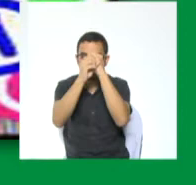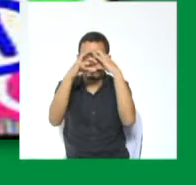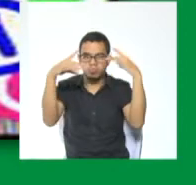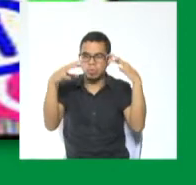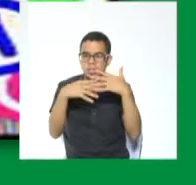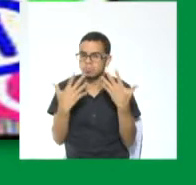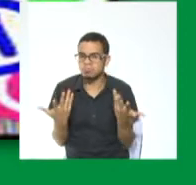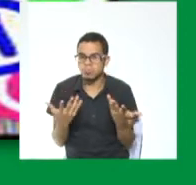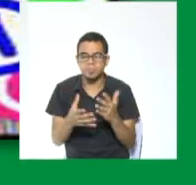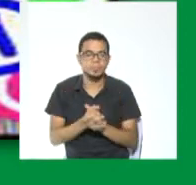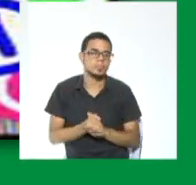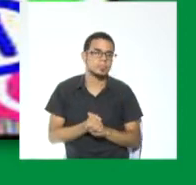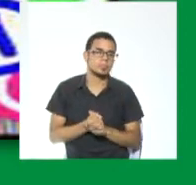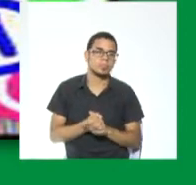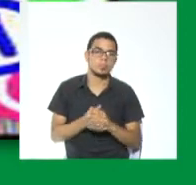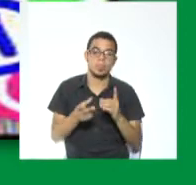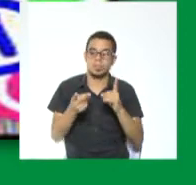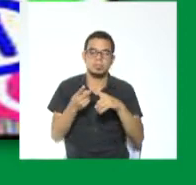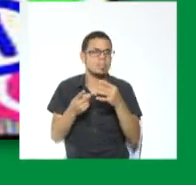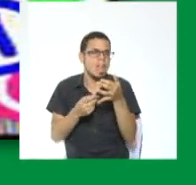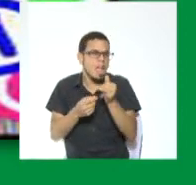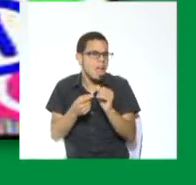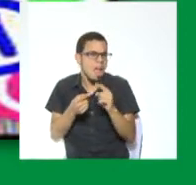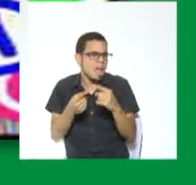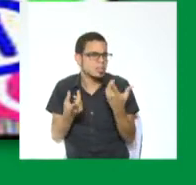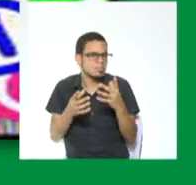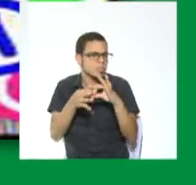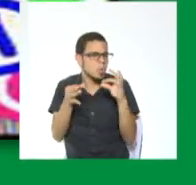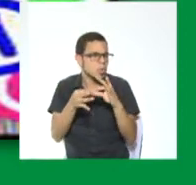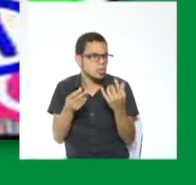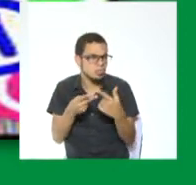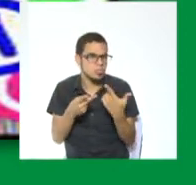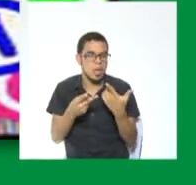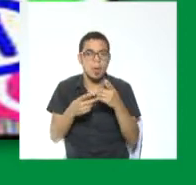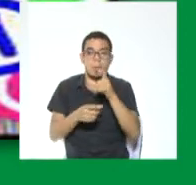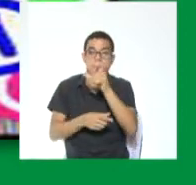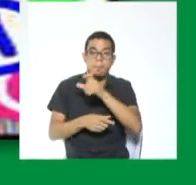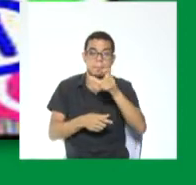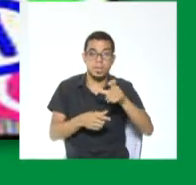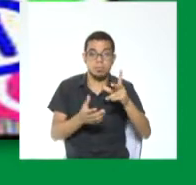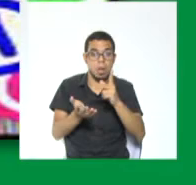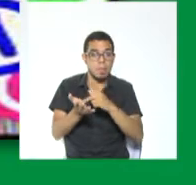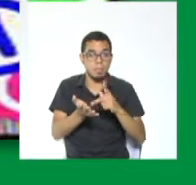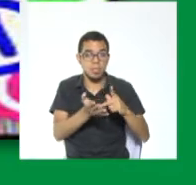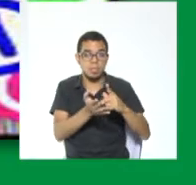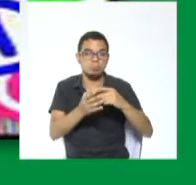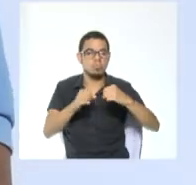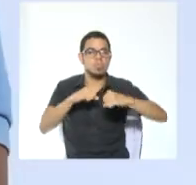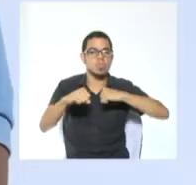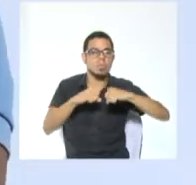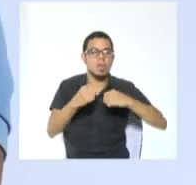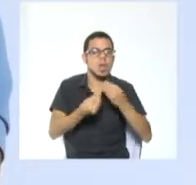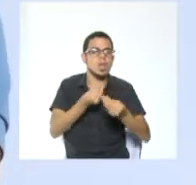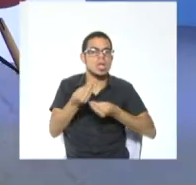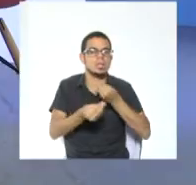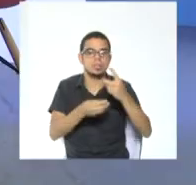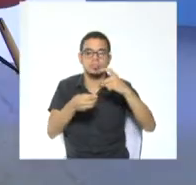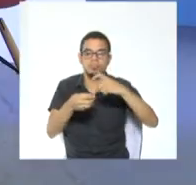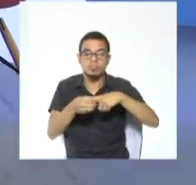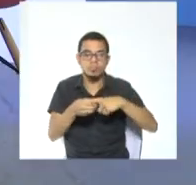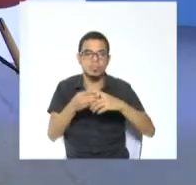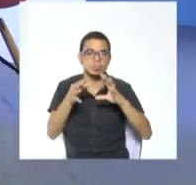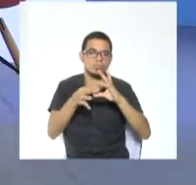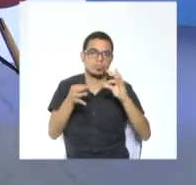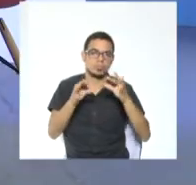está conformada por elementos, por los personajes, el lugar y la acción. Es necesario que en casa,